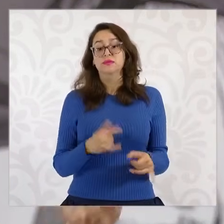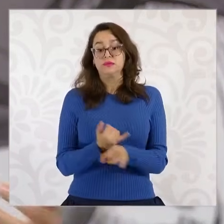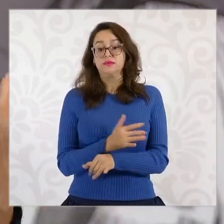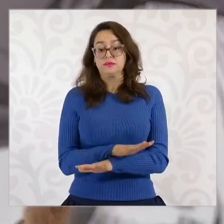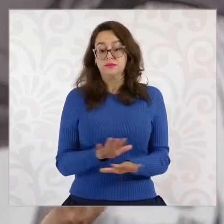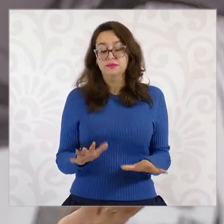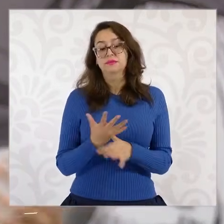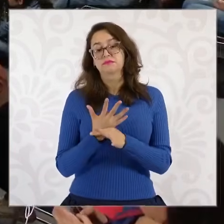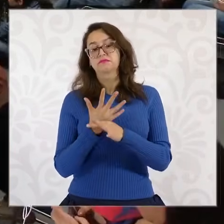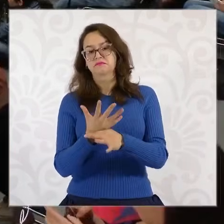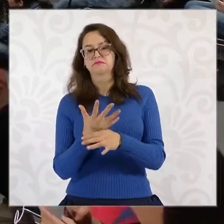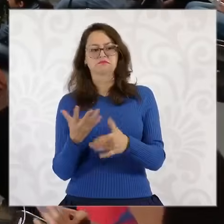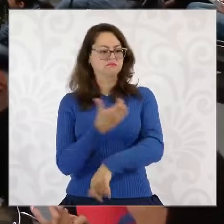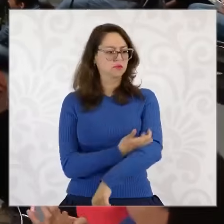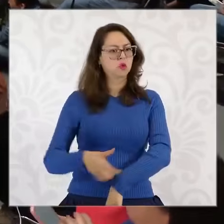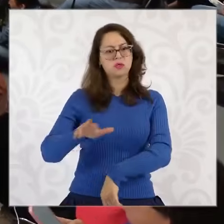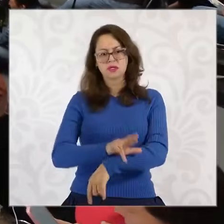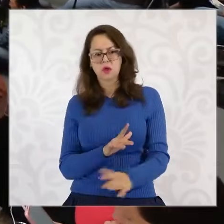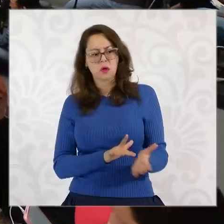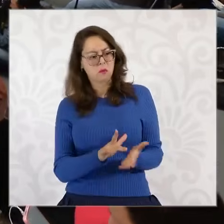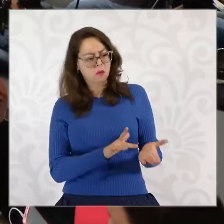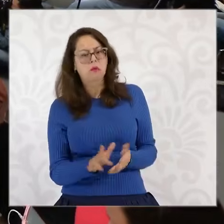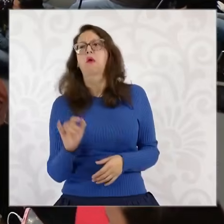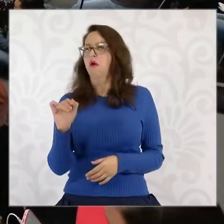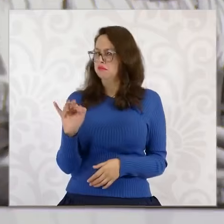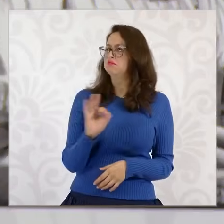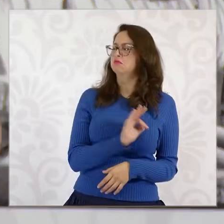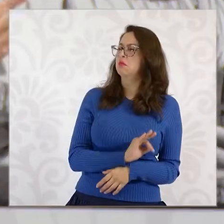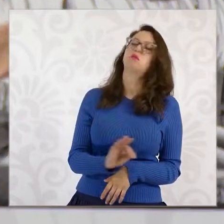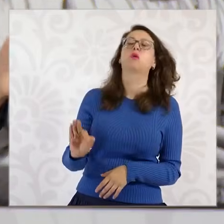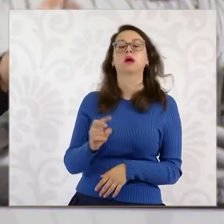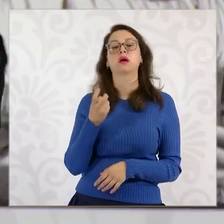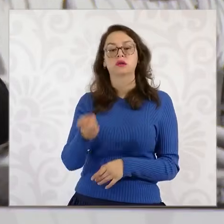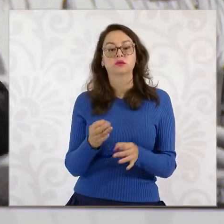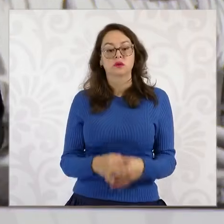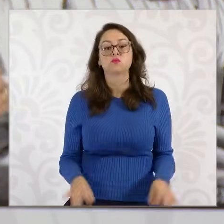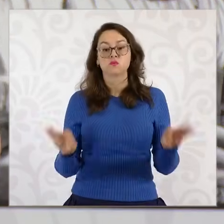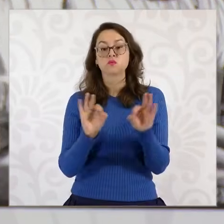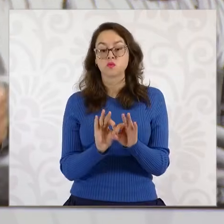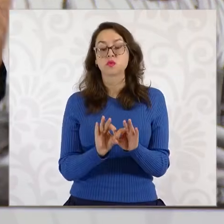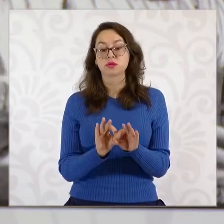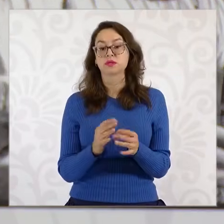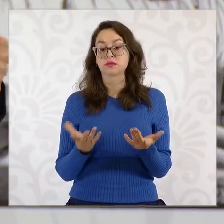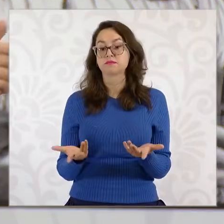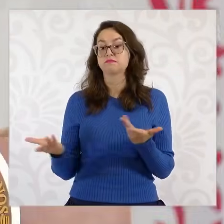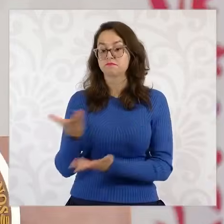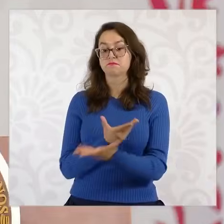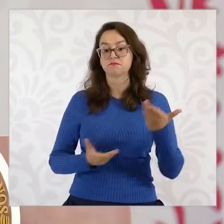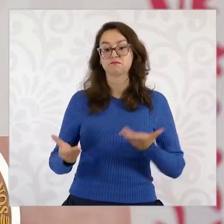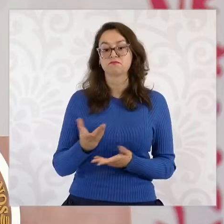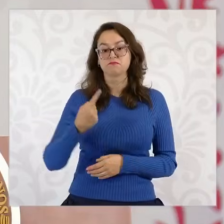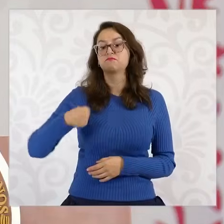de coordinación, etcétera. Entonces, tomar, digamos, la parte importante del informe hacia el Gobierno de México que